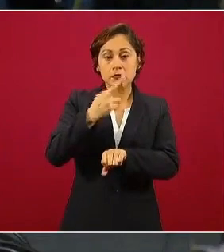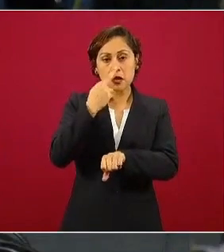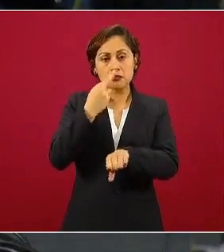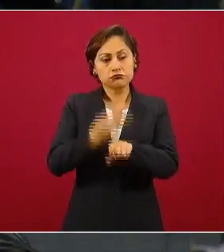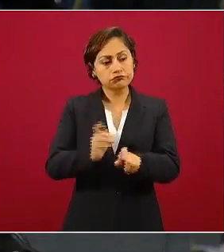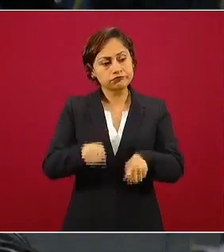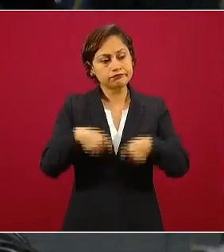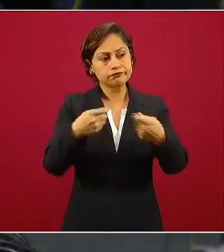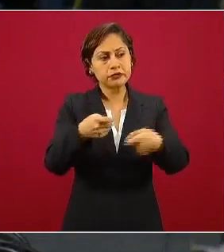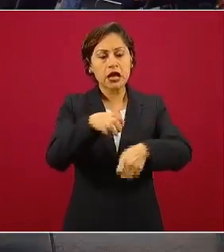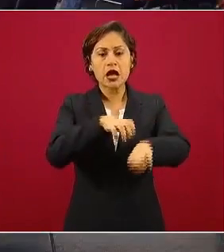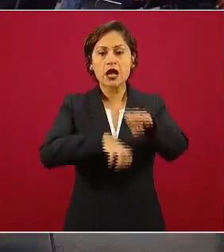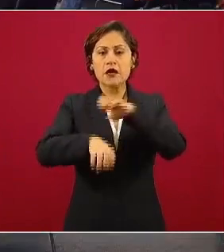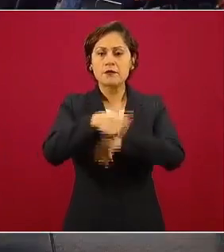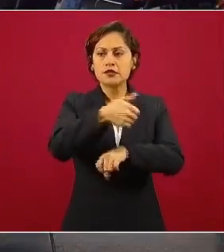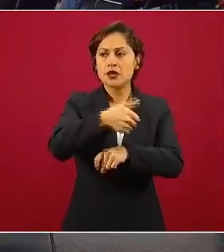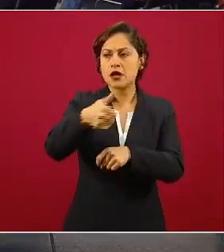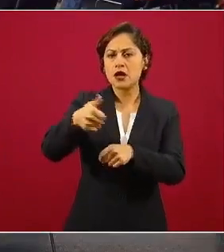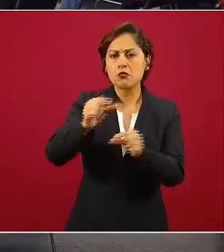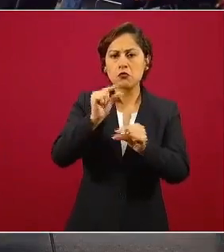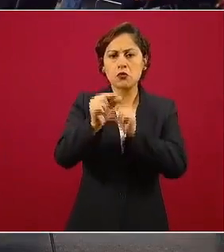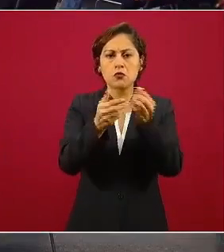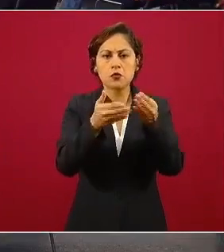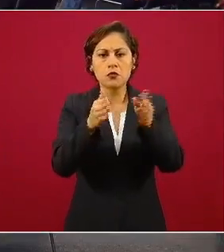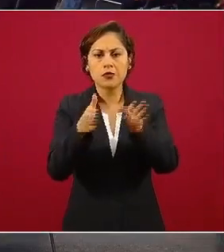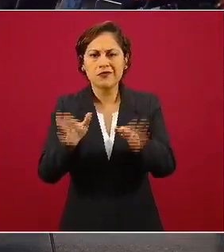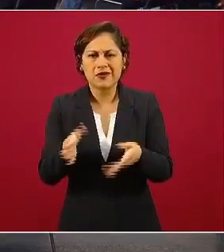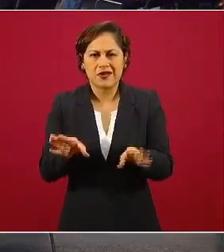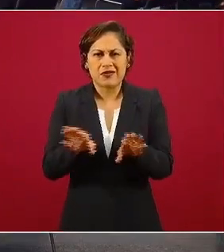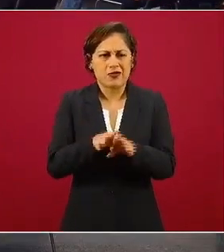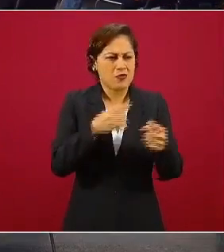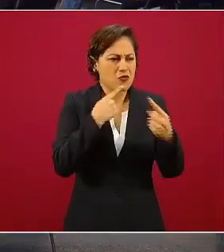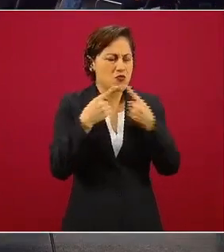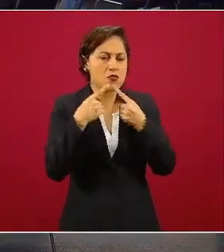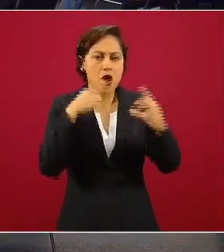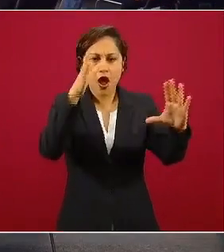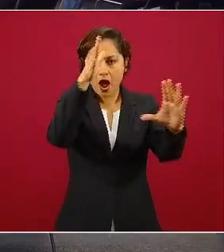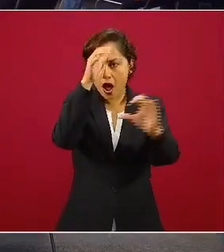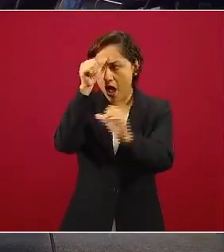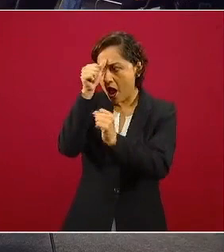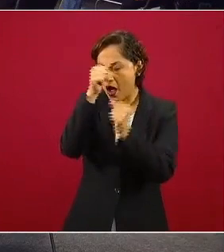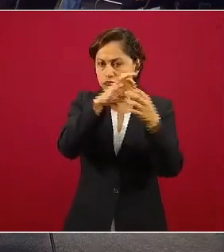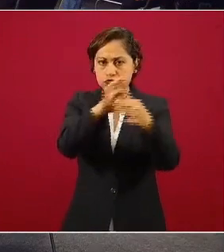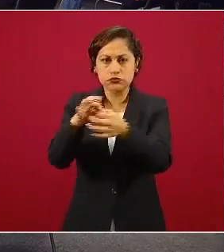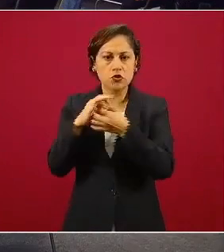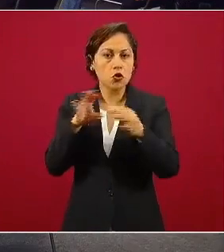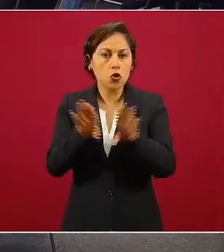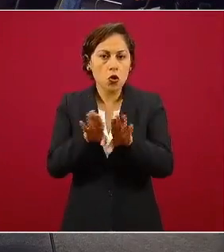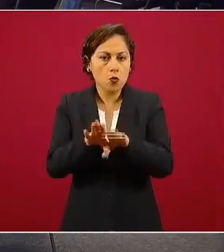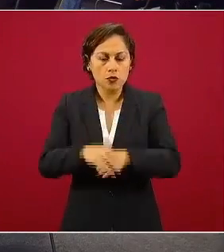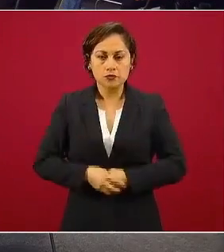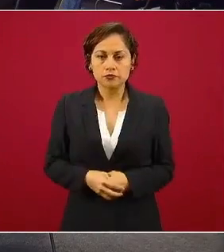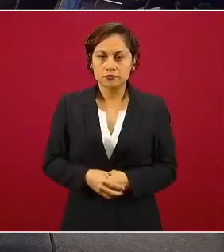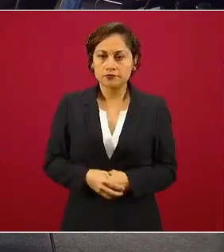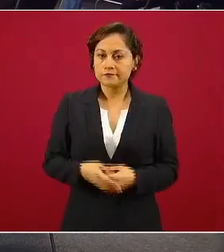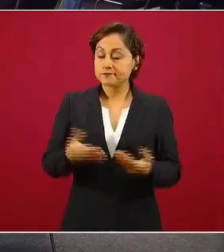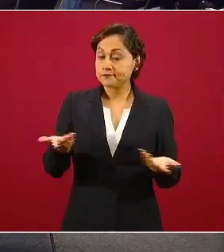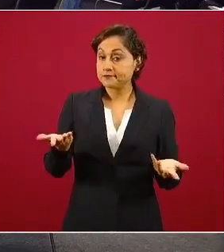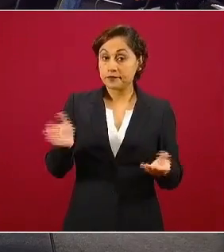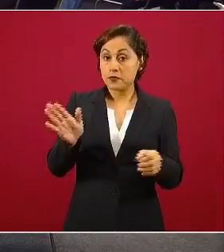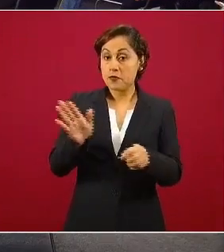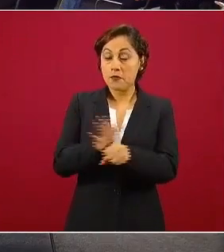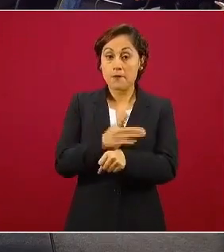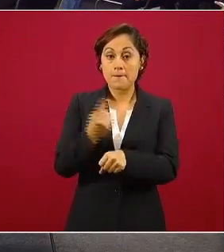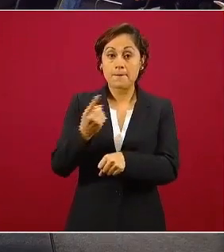de las industrias. ¿Cómo lograr este acuerdo? Pues con diálogo, sin